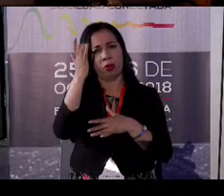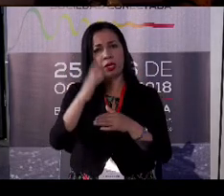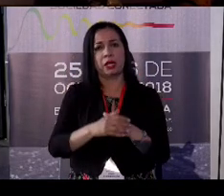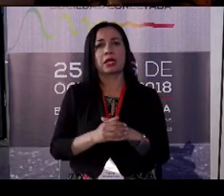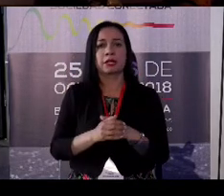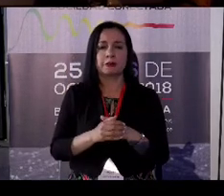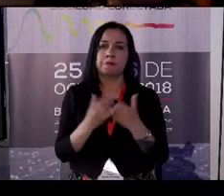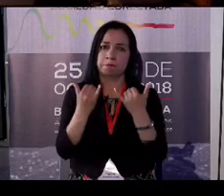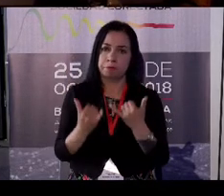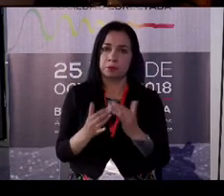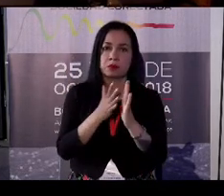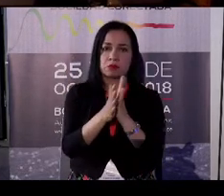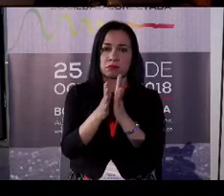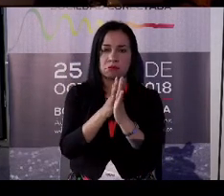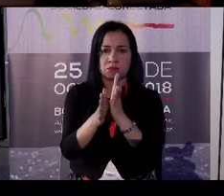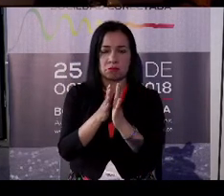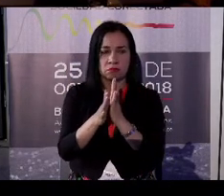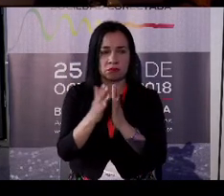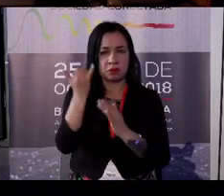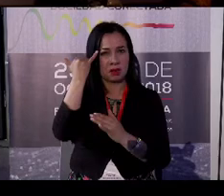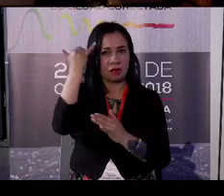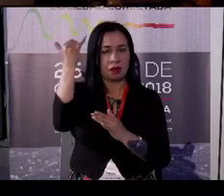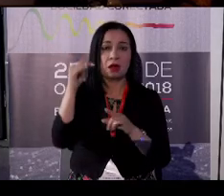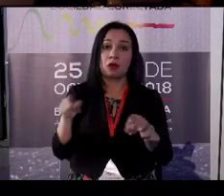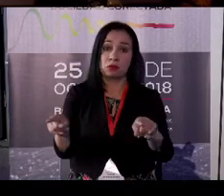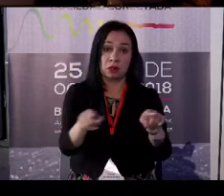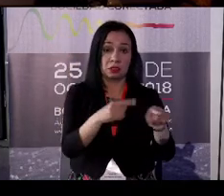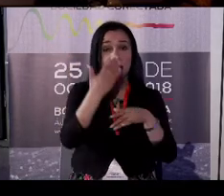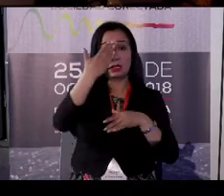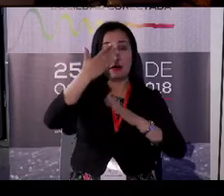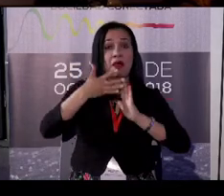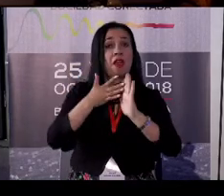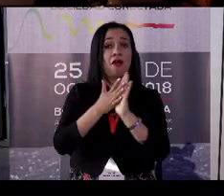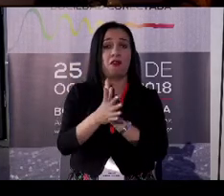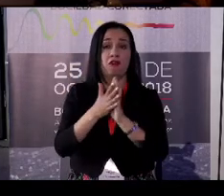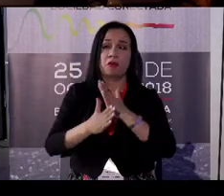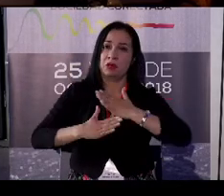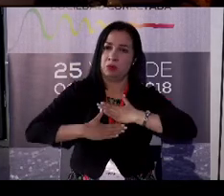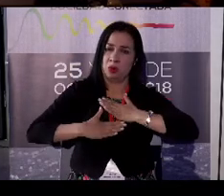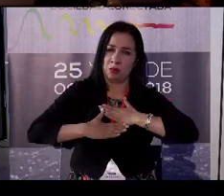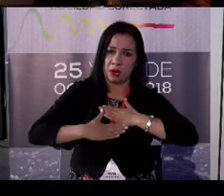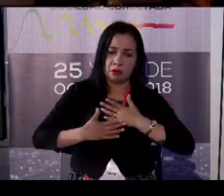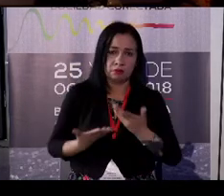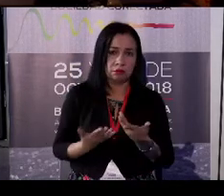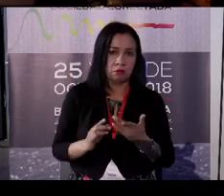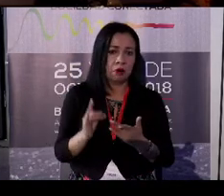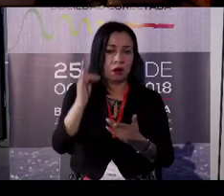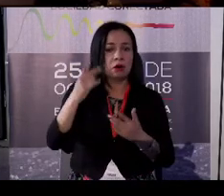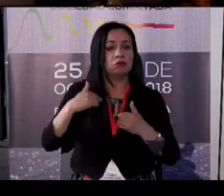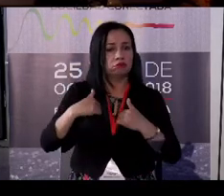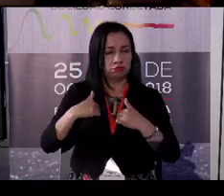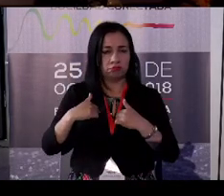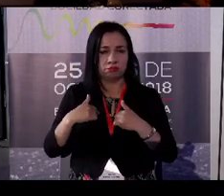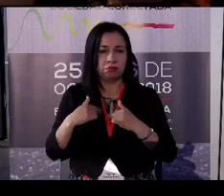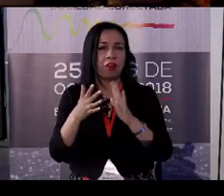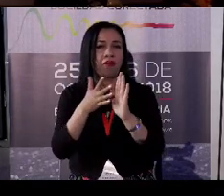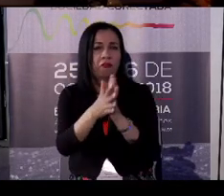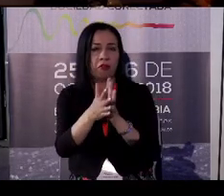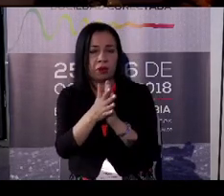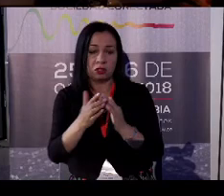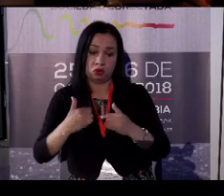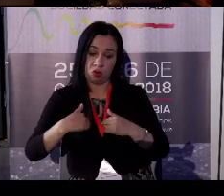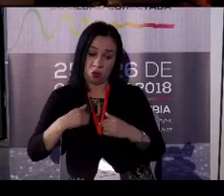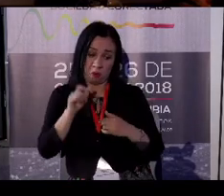La idea es la siguiente. Si ustedes tienen información que es su propia información y yo estoy tratando de sacarle esa información, yo soy